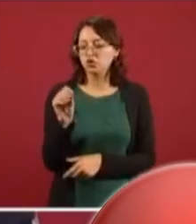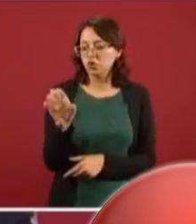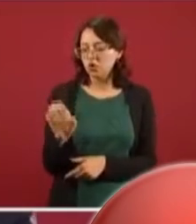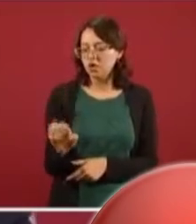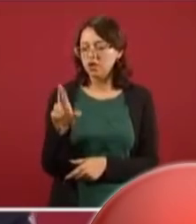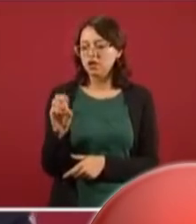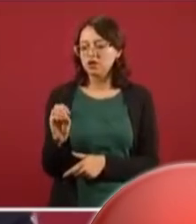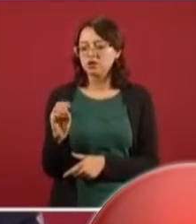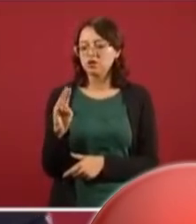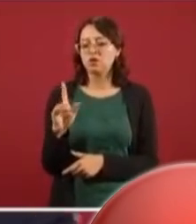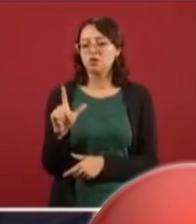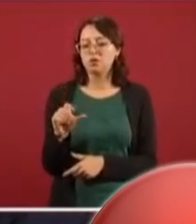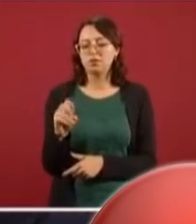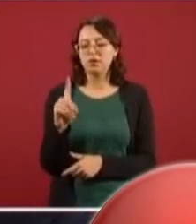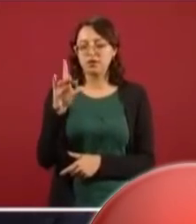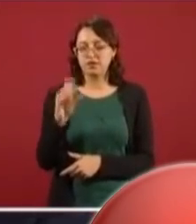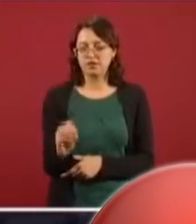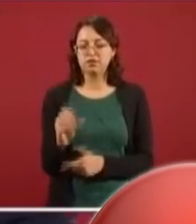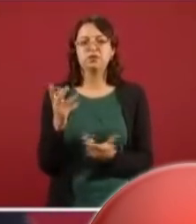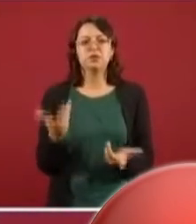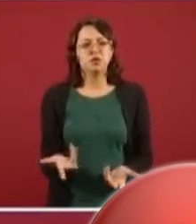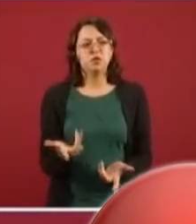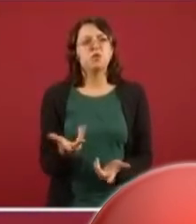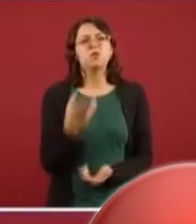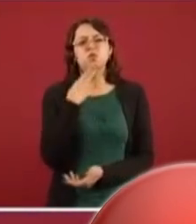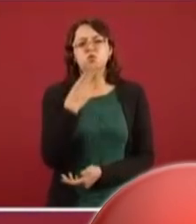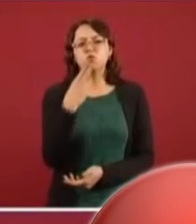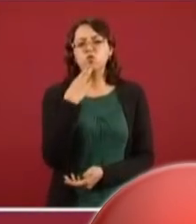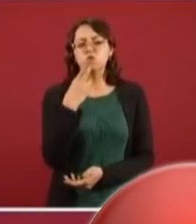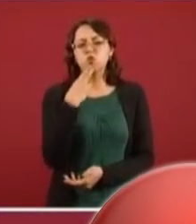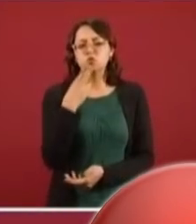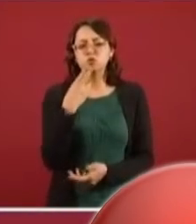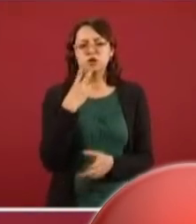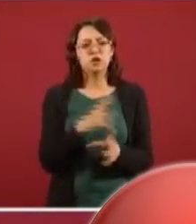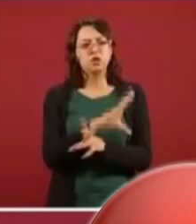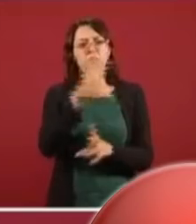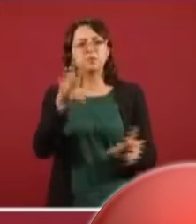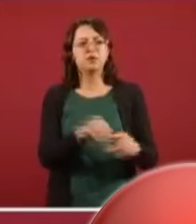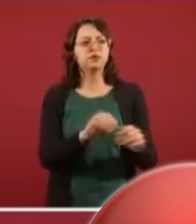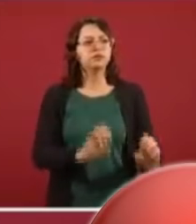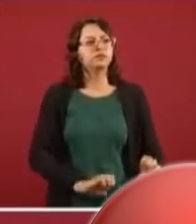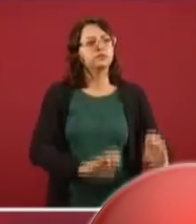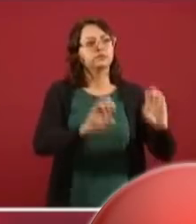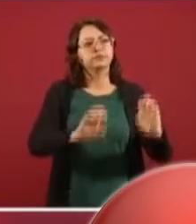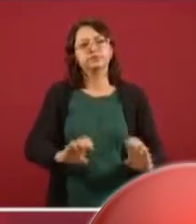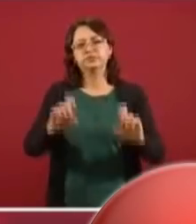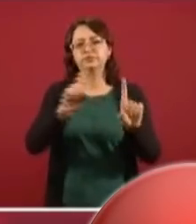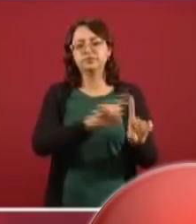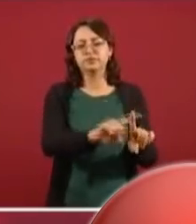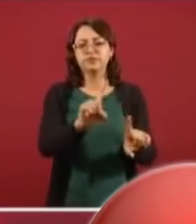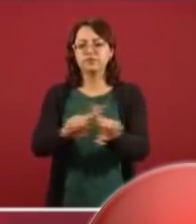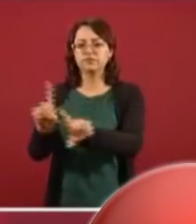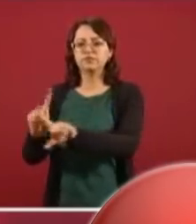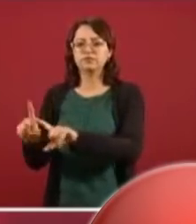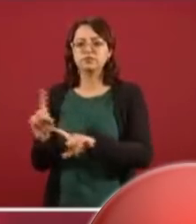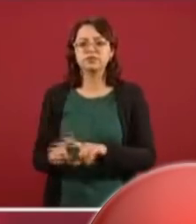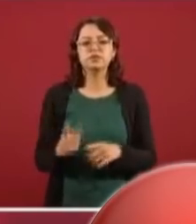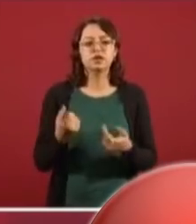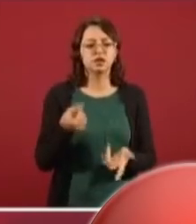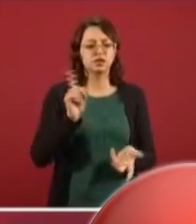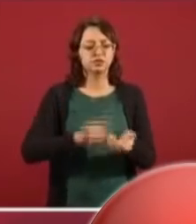Robledo, ¿por qué no se utilizan todas las instalaciones y se interviene, se